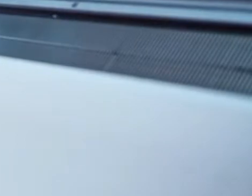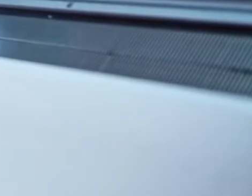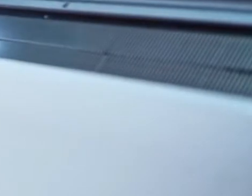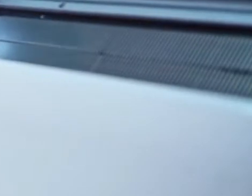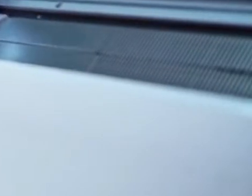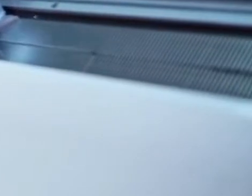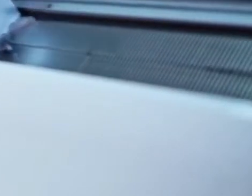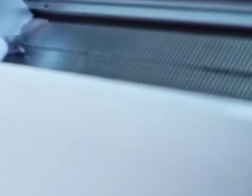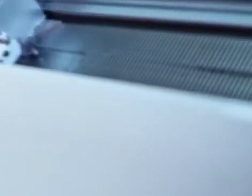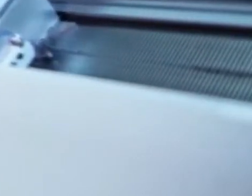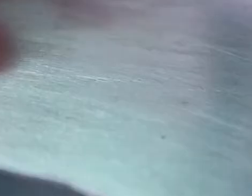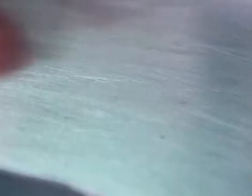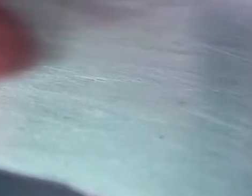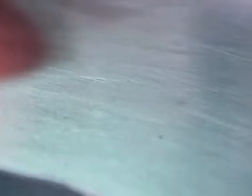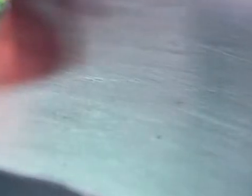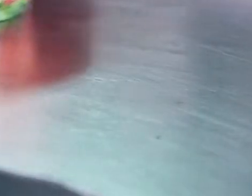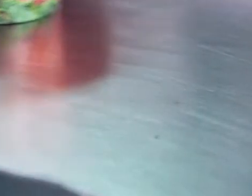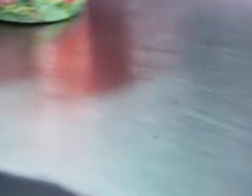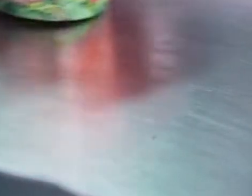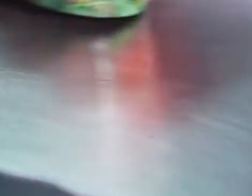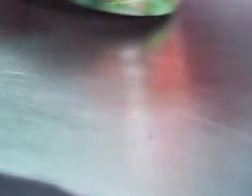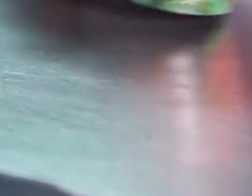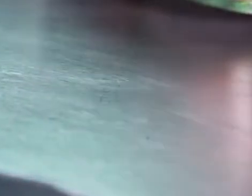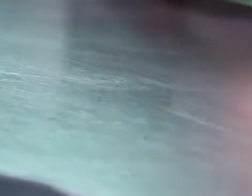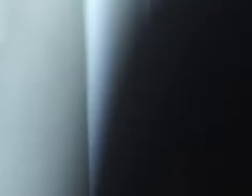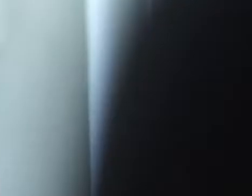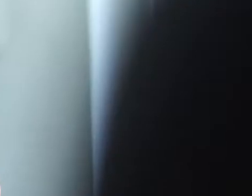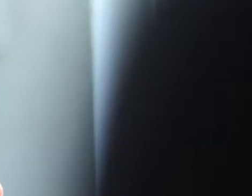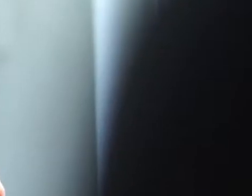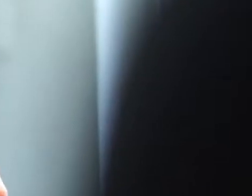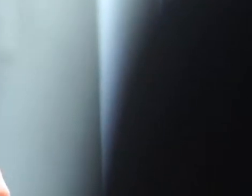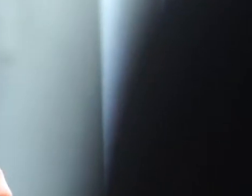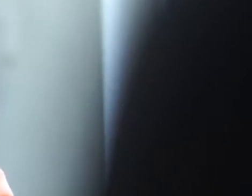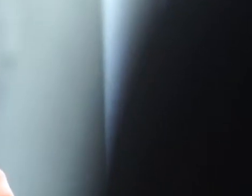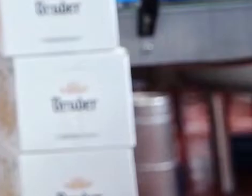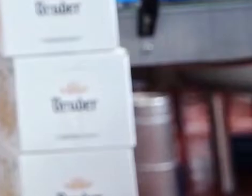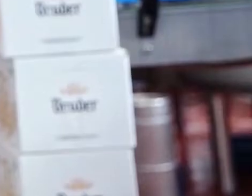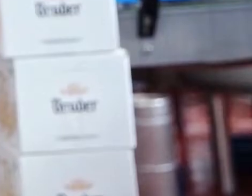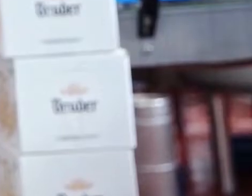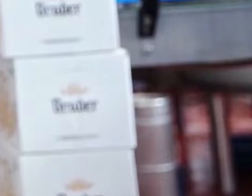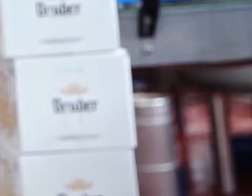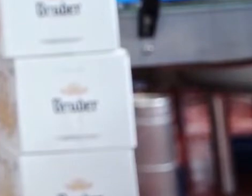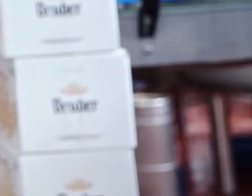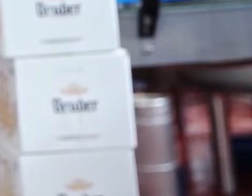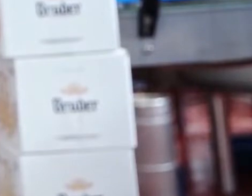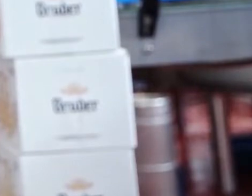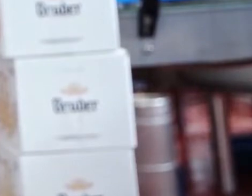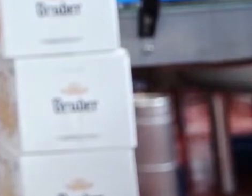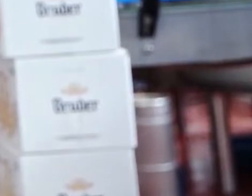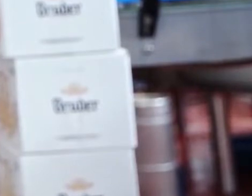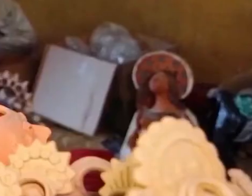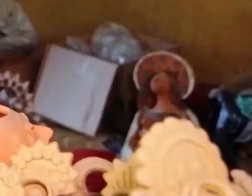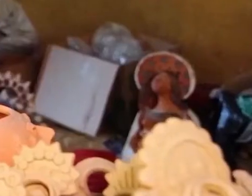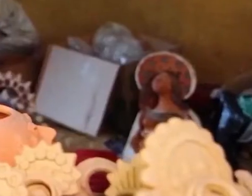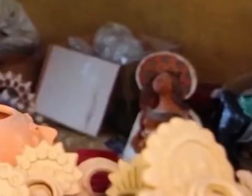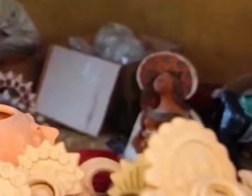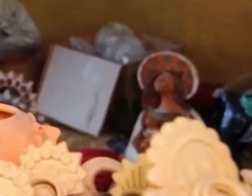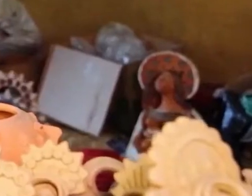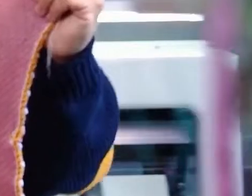paso que damos, dejamos huella. Soy Boyacá, soy